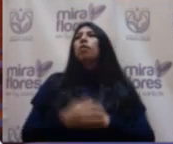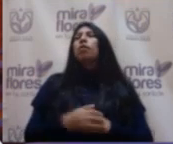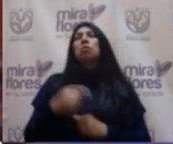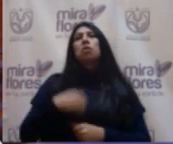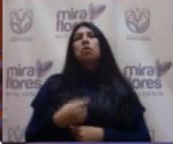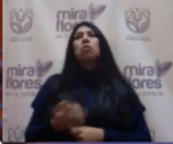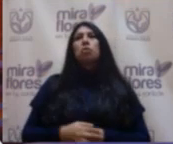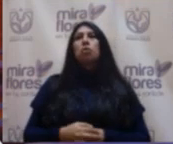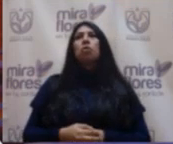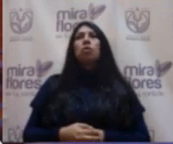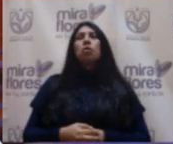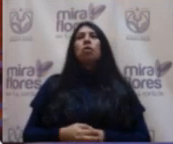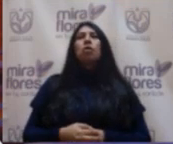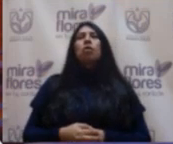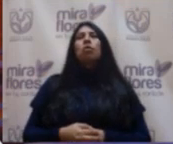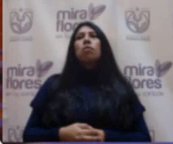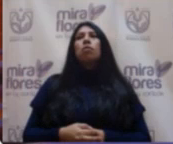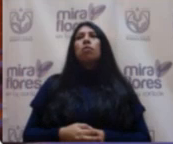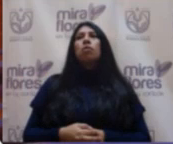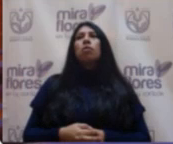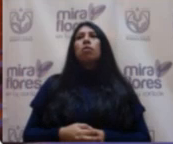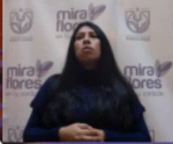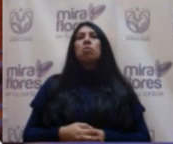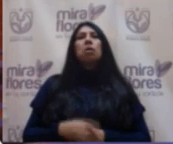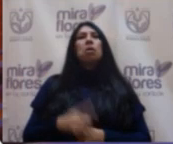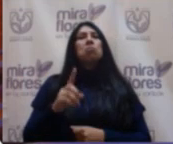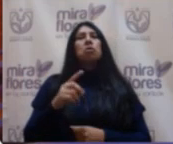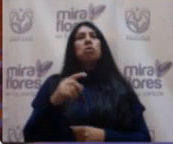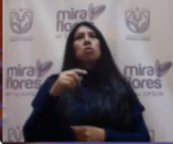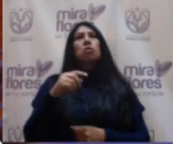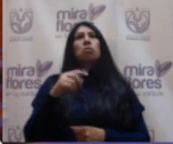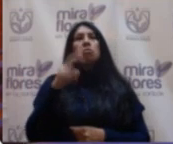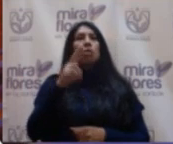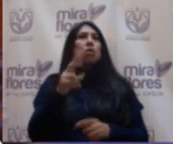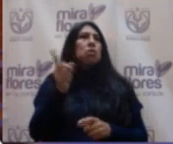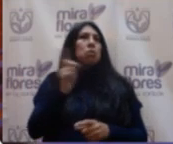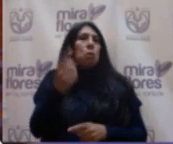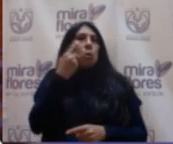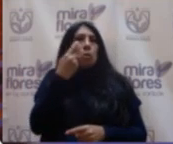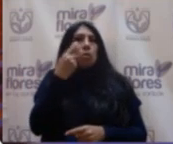veo que uno de ellos no conocía quién era Grau.